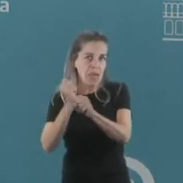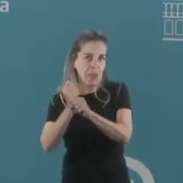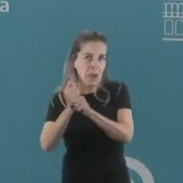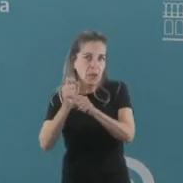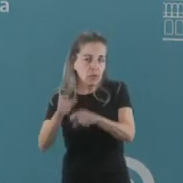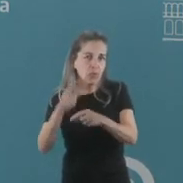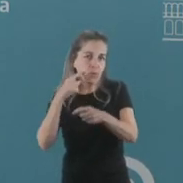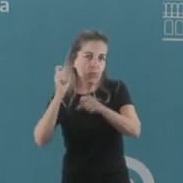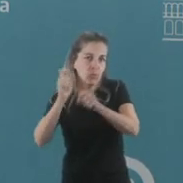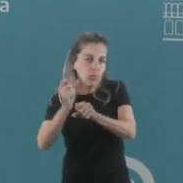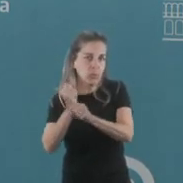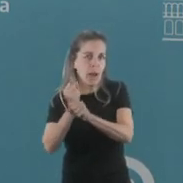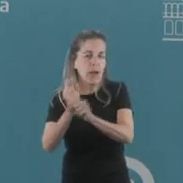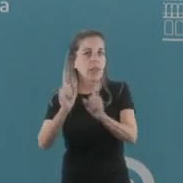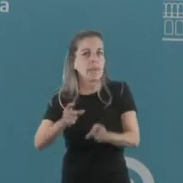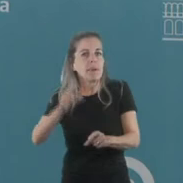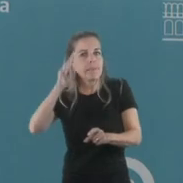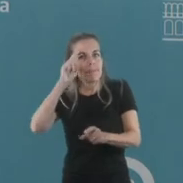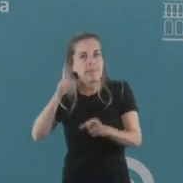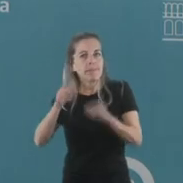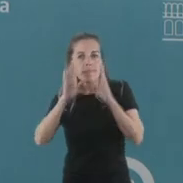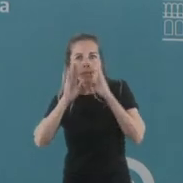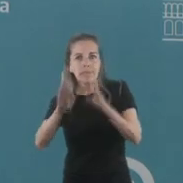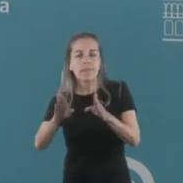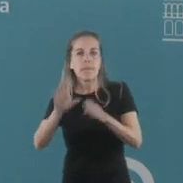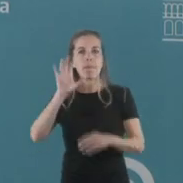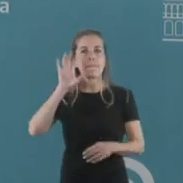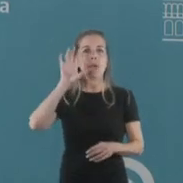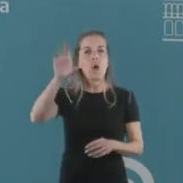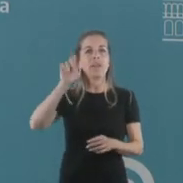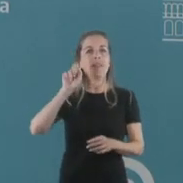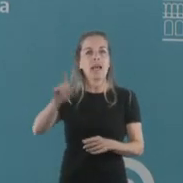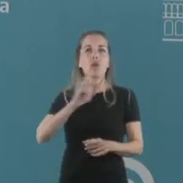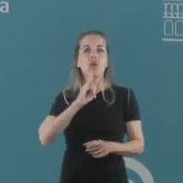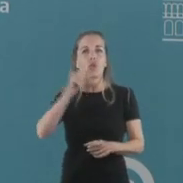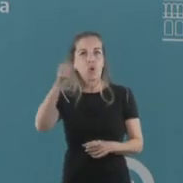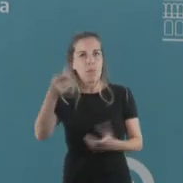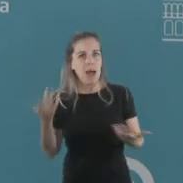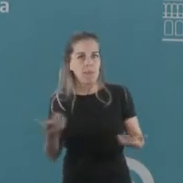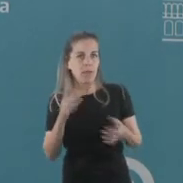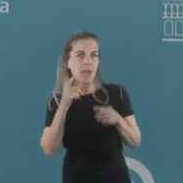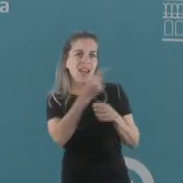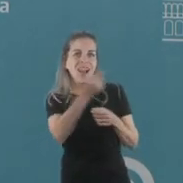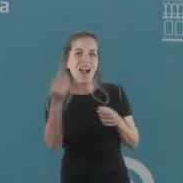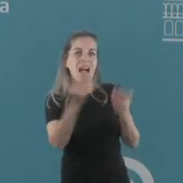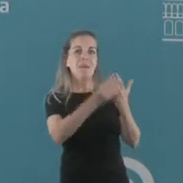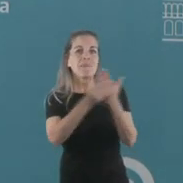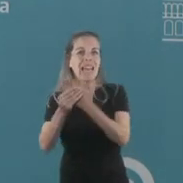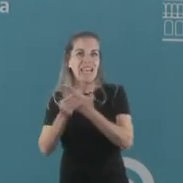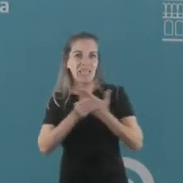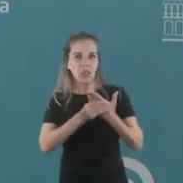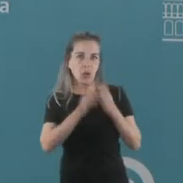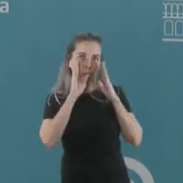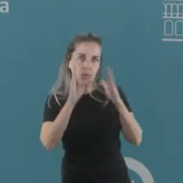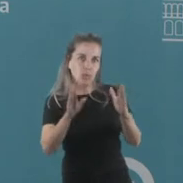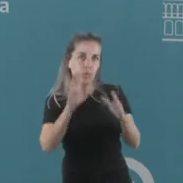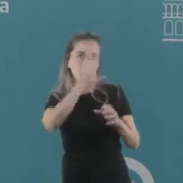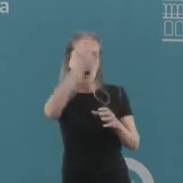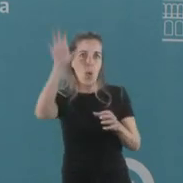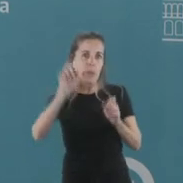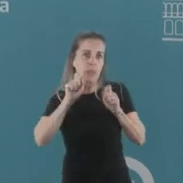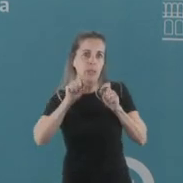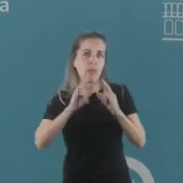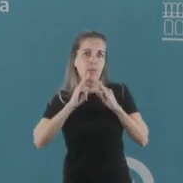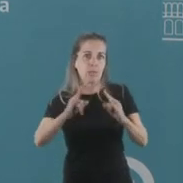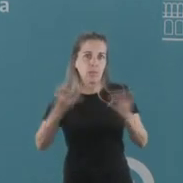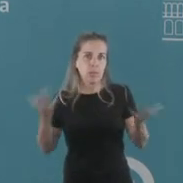y además, por supuesto, está ocupado también de su provincia, porque cada uno tiene que ver con su provincia y con su territorio, con lo cual, a partir de